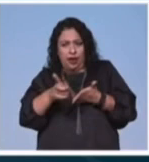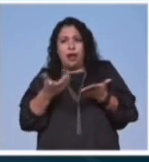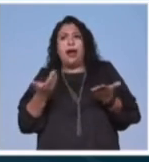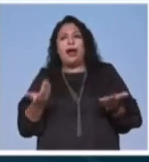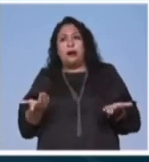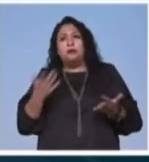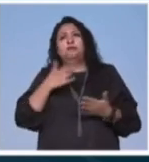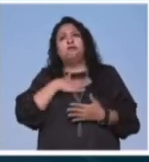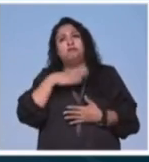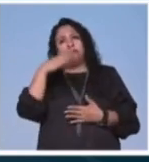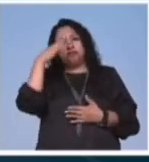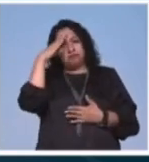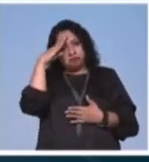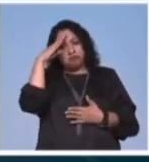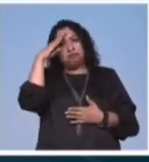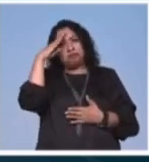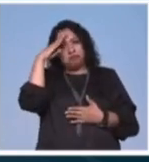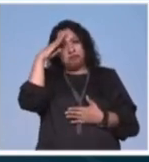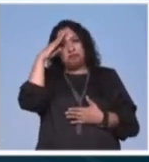Entonces creo